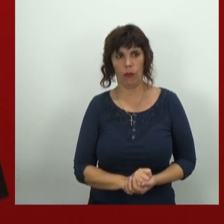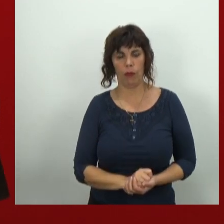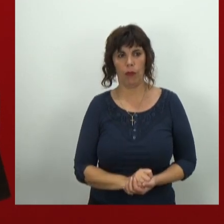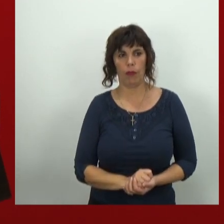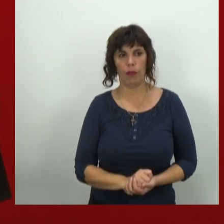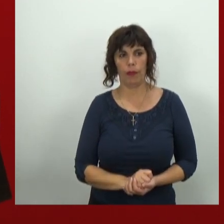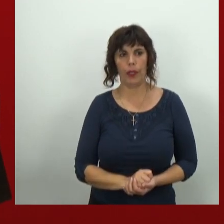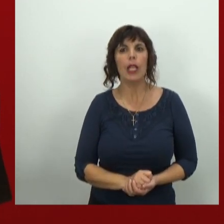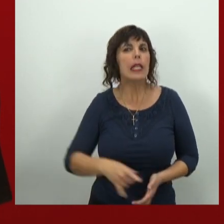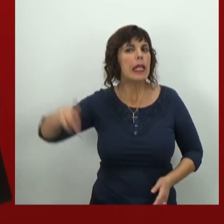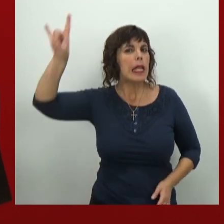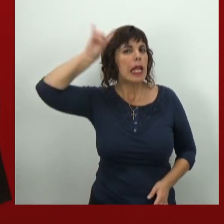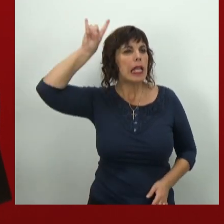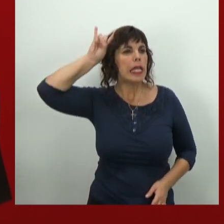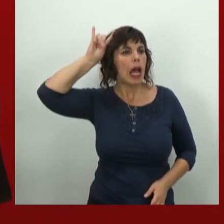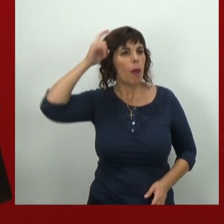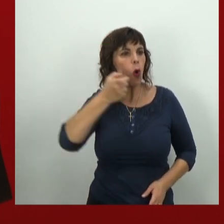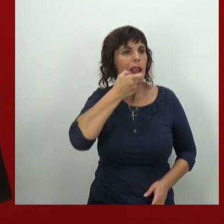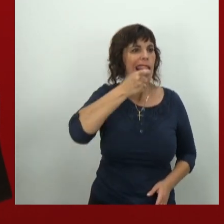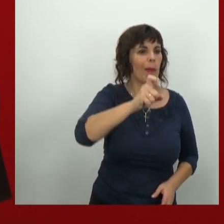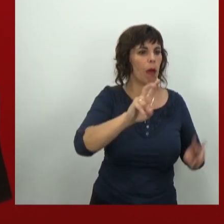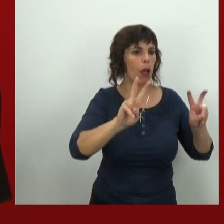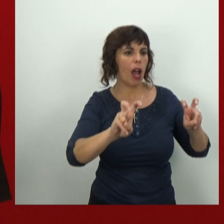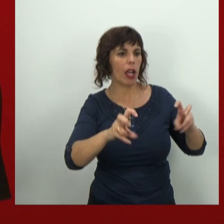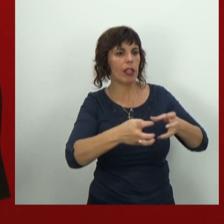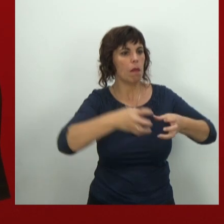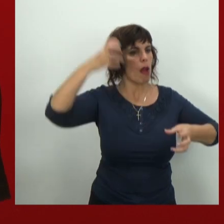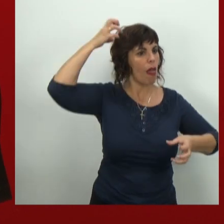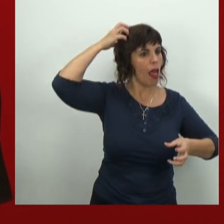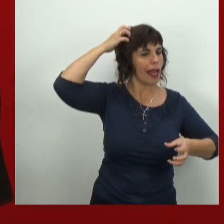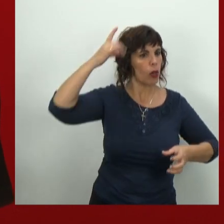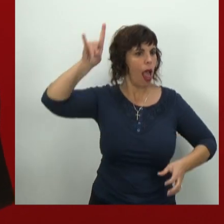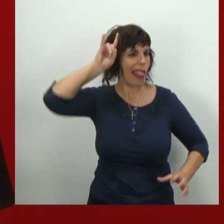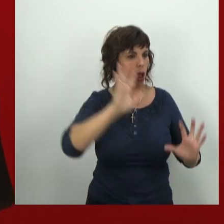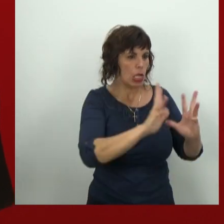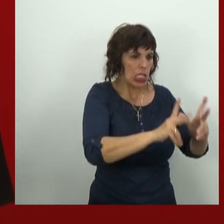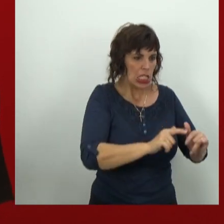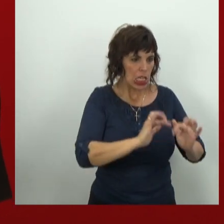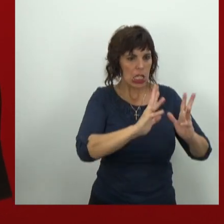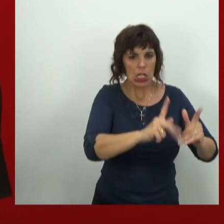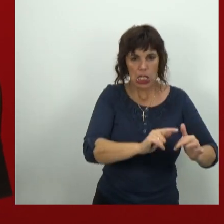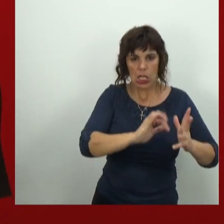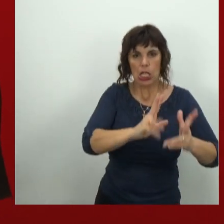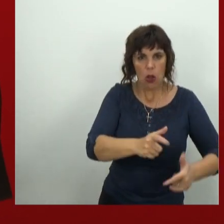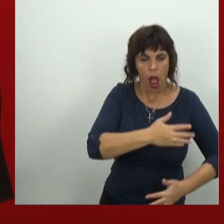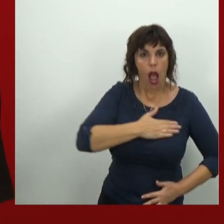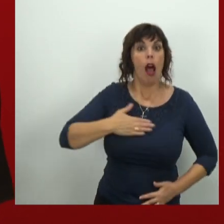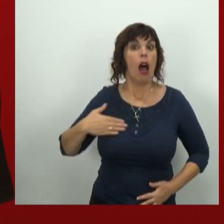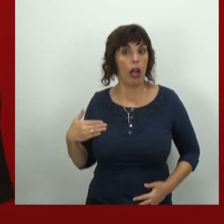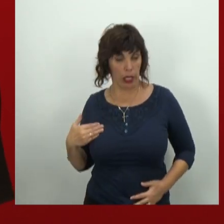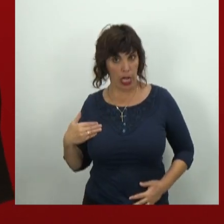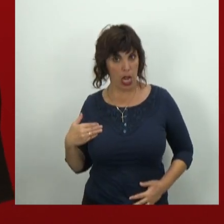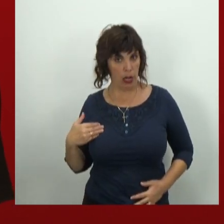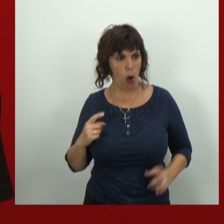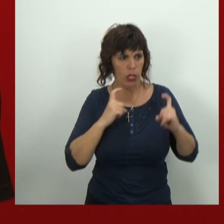palabra del reino? Como hemos leído en Mateo 13, 19,